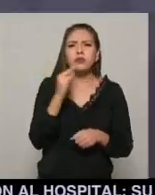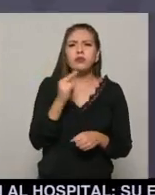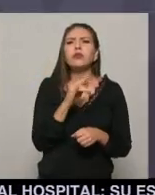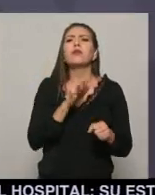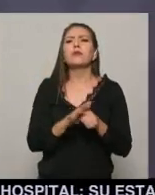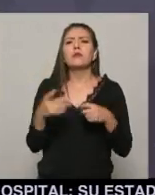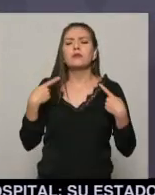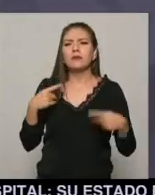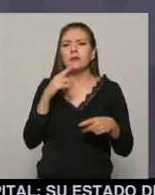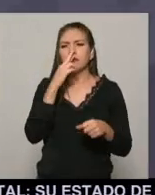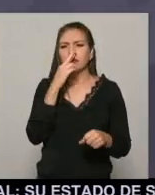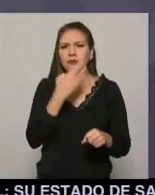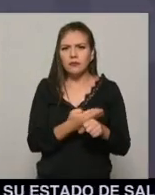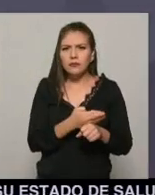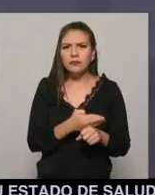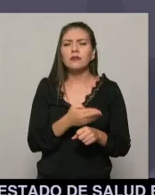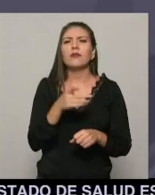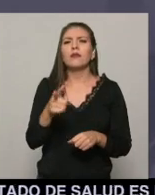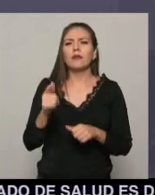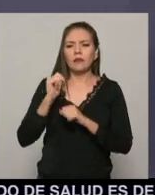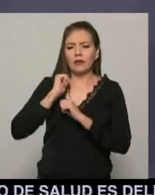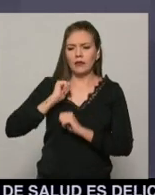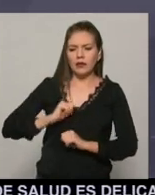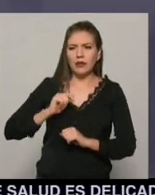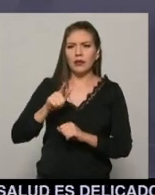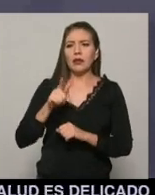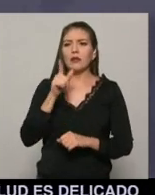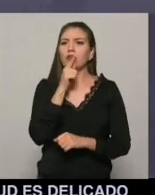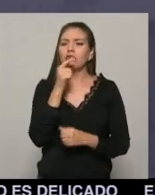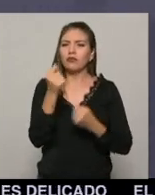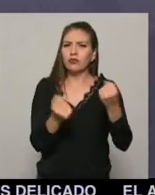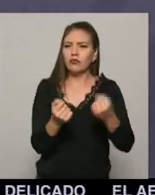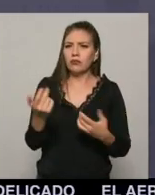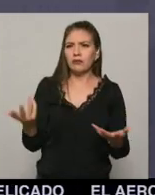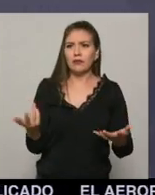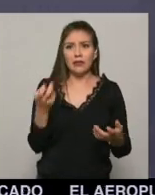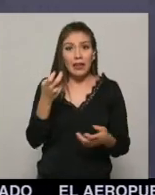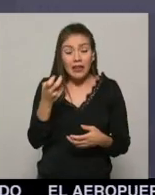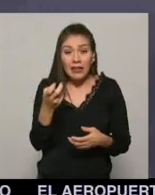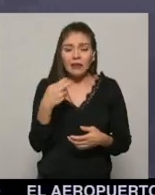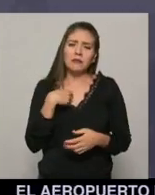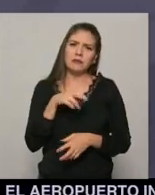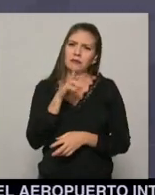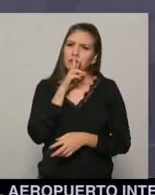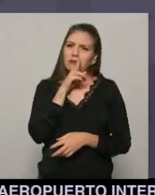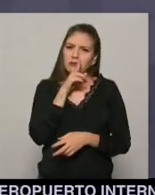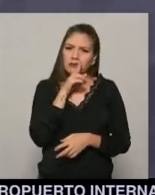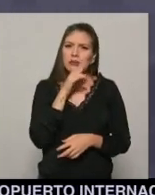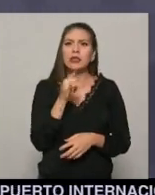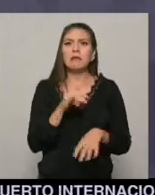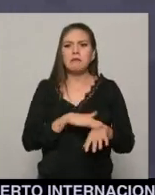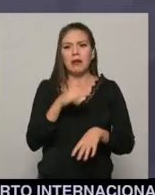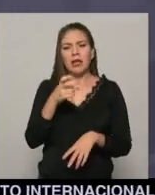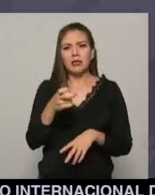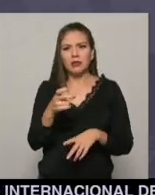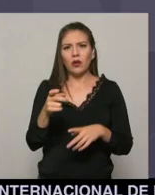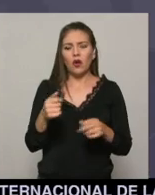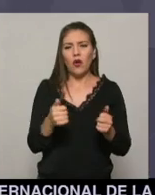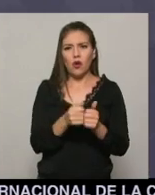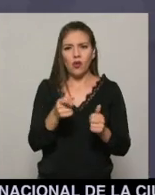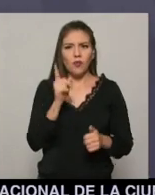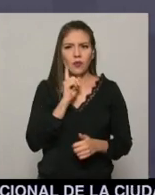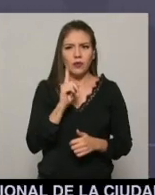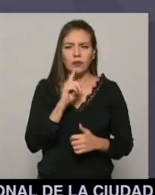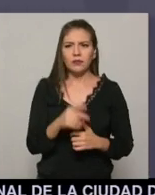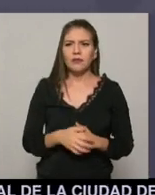son las personas, digamos, que están a cargo de estas patrullas. Entonces, ese dato incluso me parece preocupante sobre este caso en particular, ¿no? ¿Por qué? ¿Por qué están